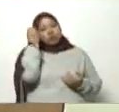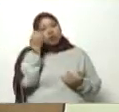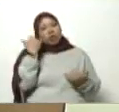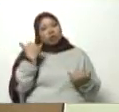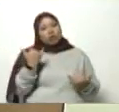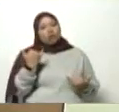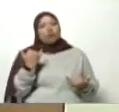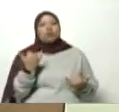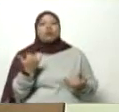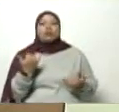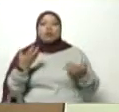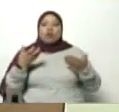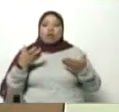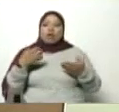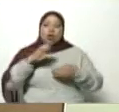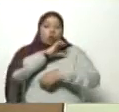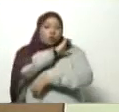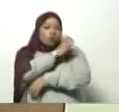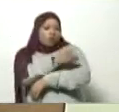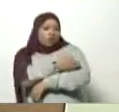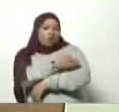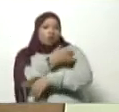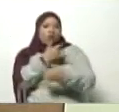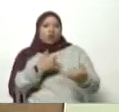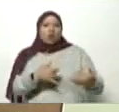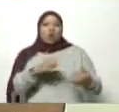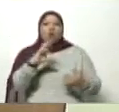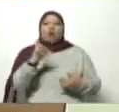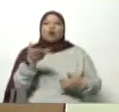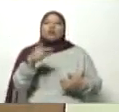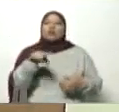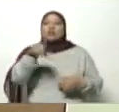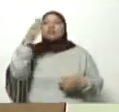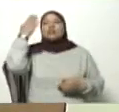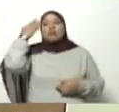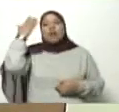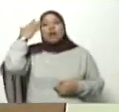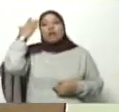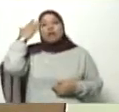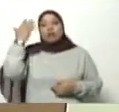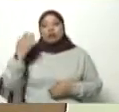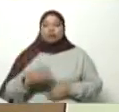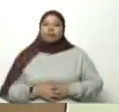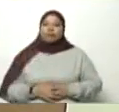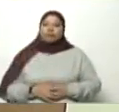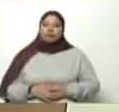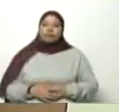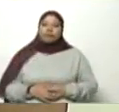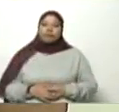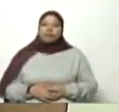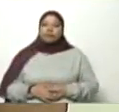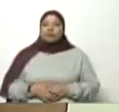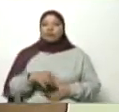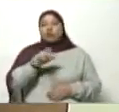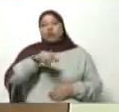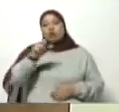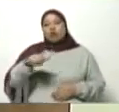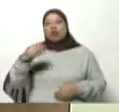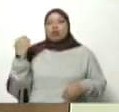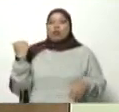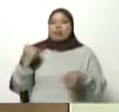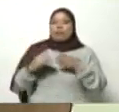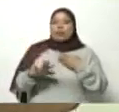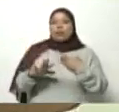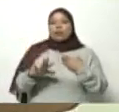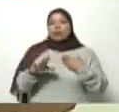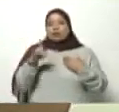extraordinario, una energía. Los que han estado en esos actos saben que es así, pues, una energía. que uno siente, que la gente le transmite, y de